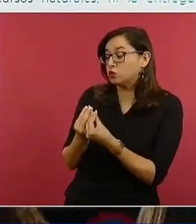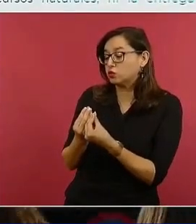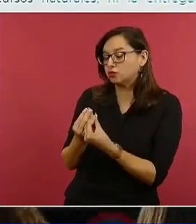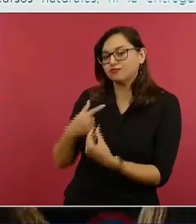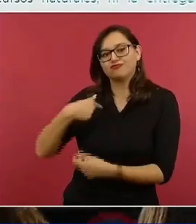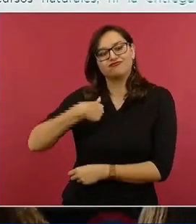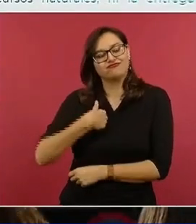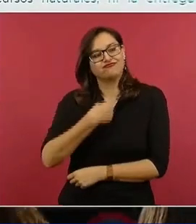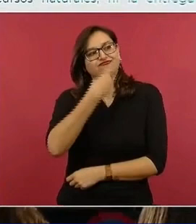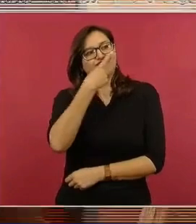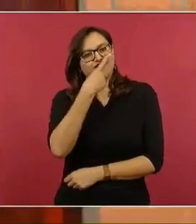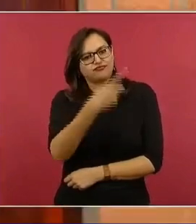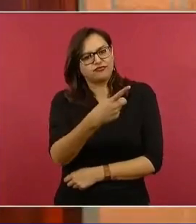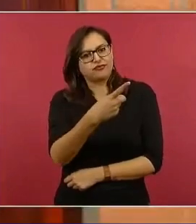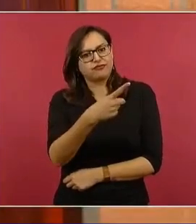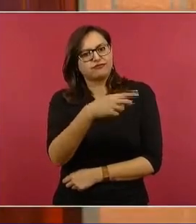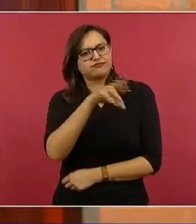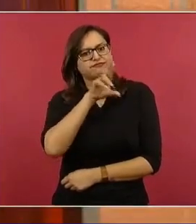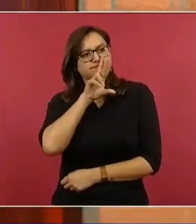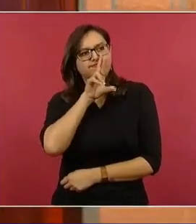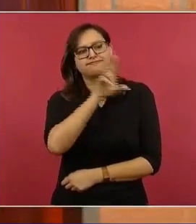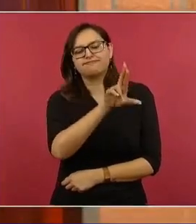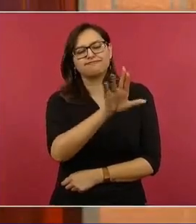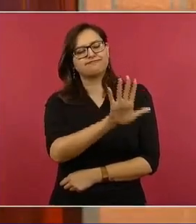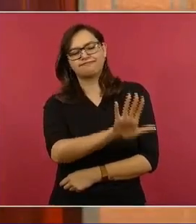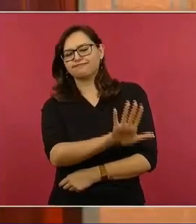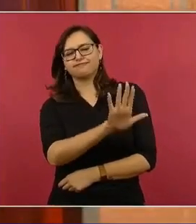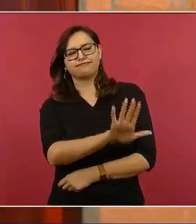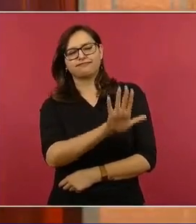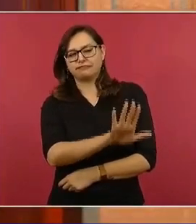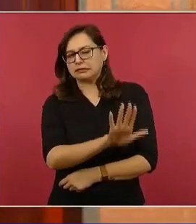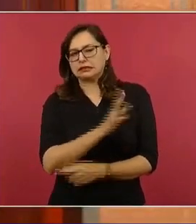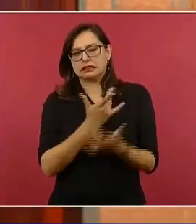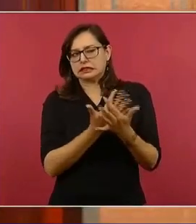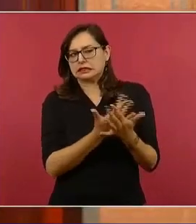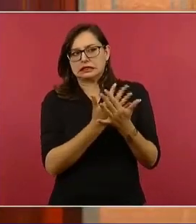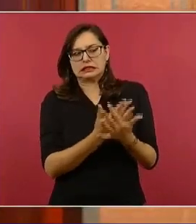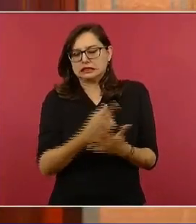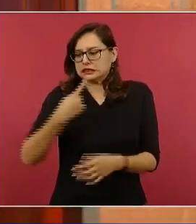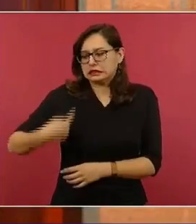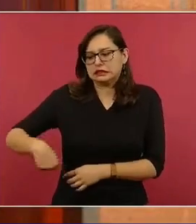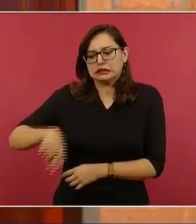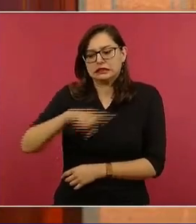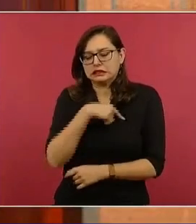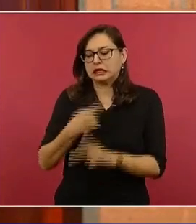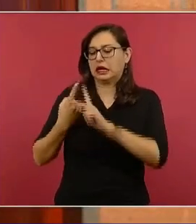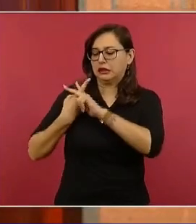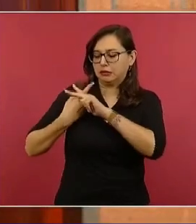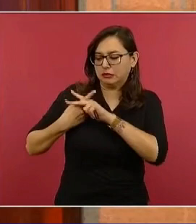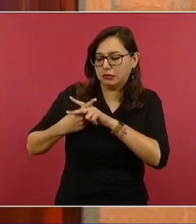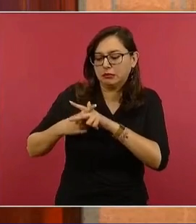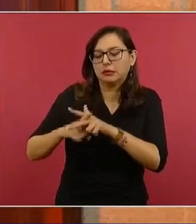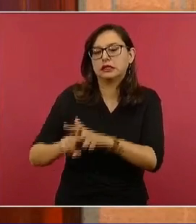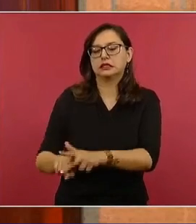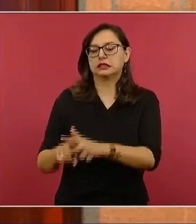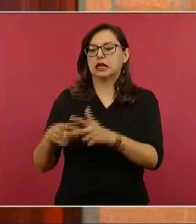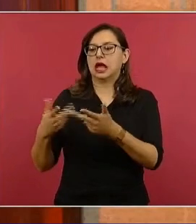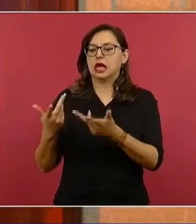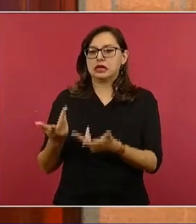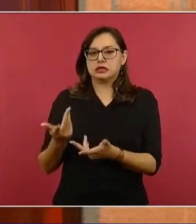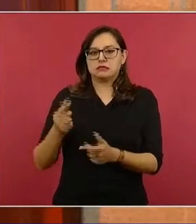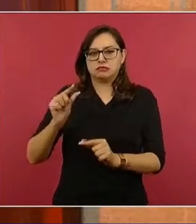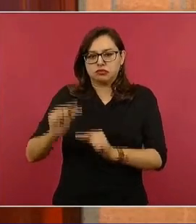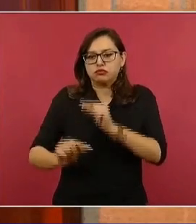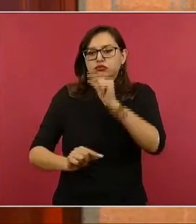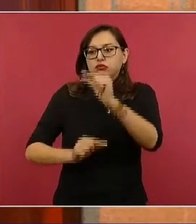le respondo que apenas estamos independizándonos de las invasiones